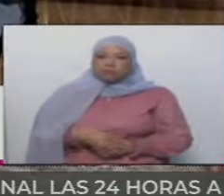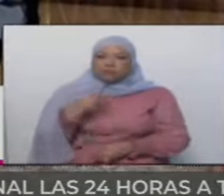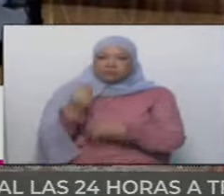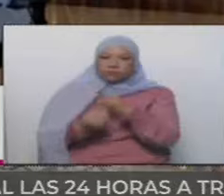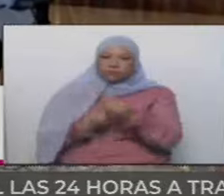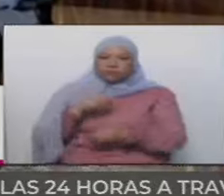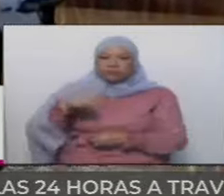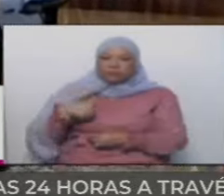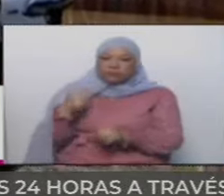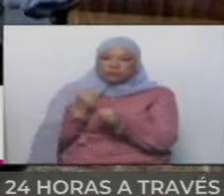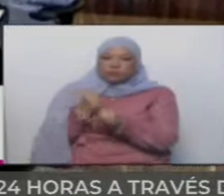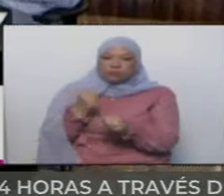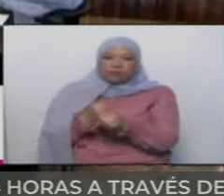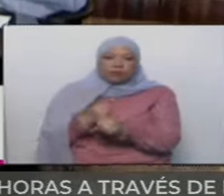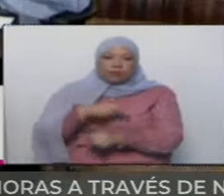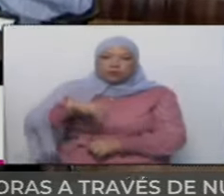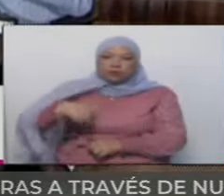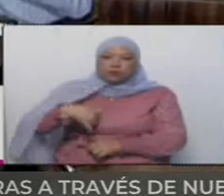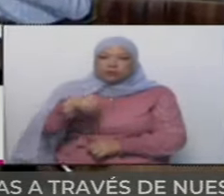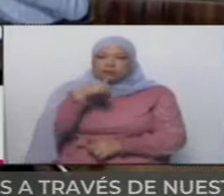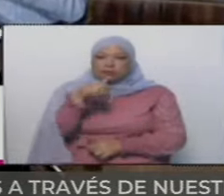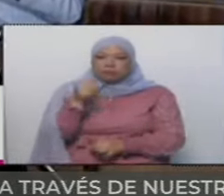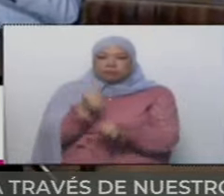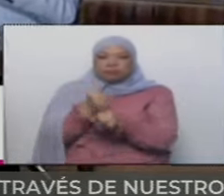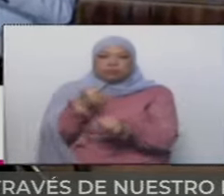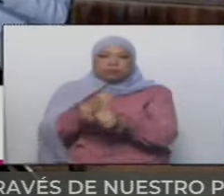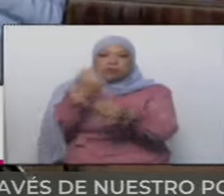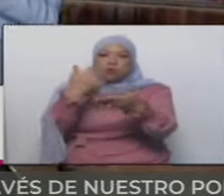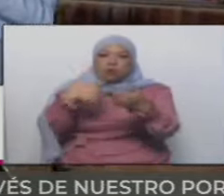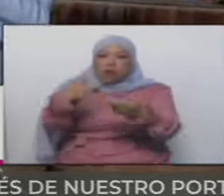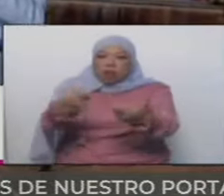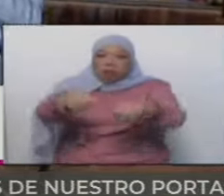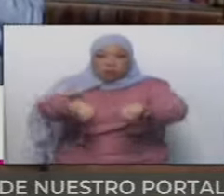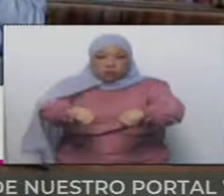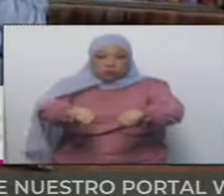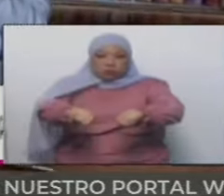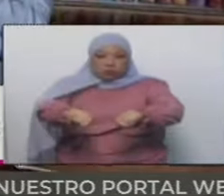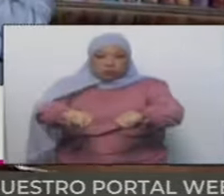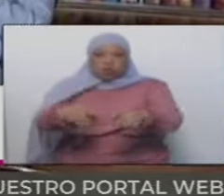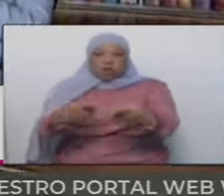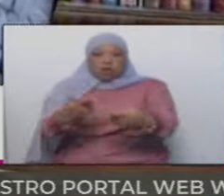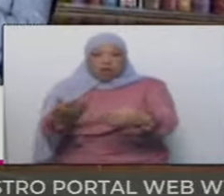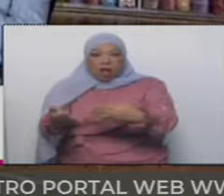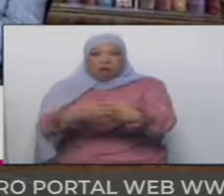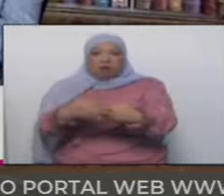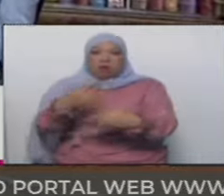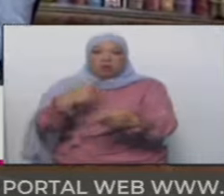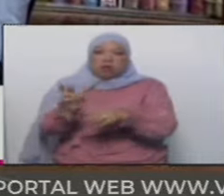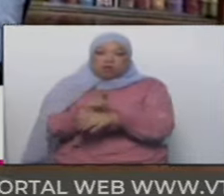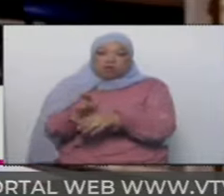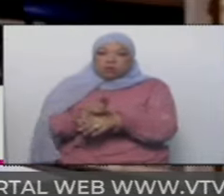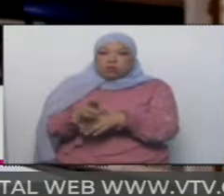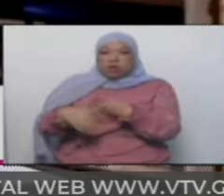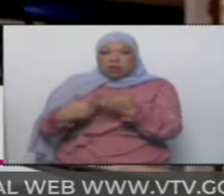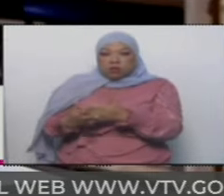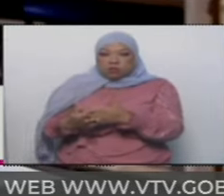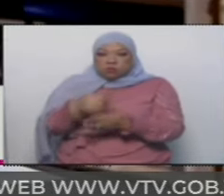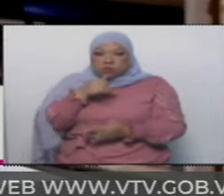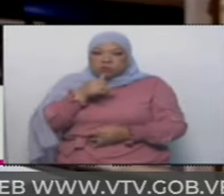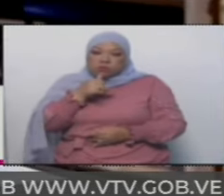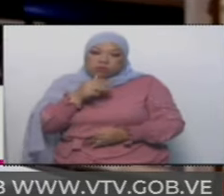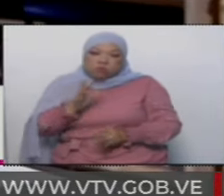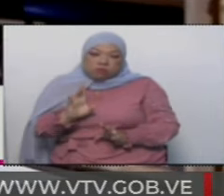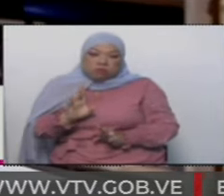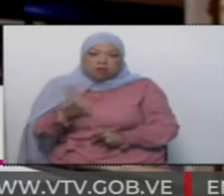previsto concretarlo? Bueno, realmente las sanciones cortaron el tiempo de la velocidad que llevábamos.